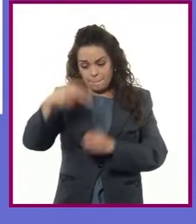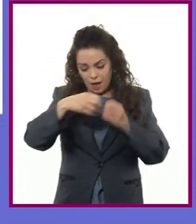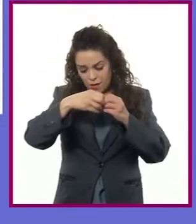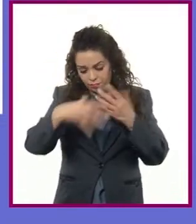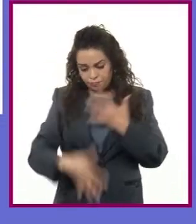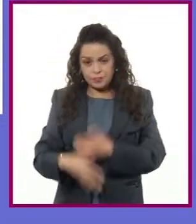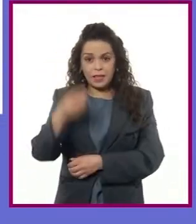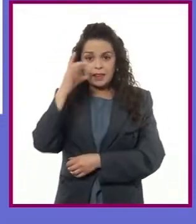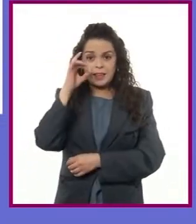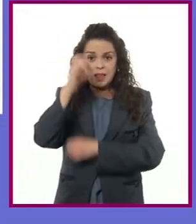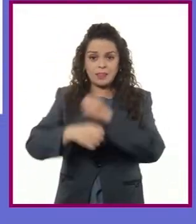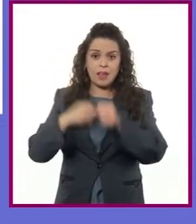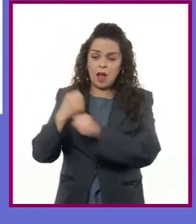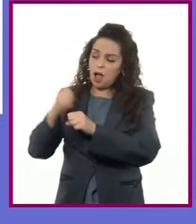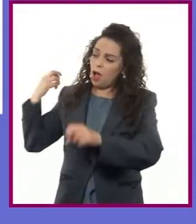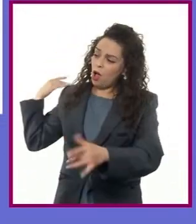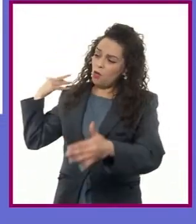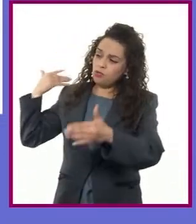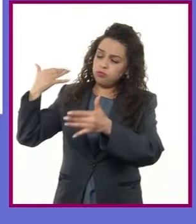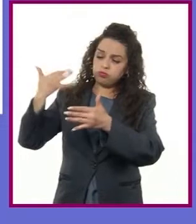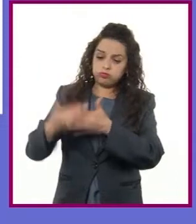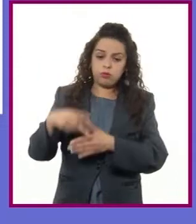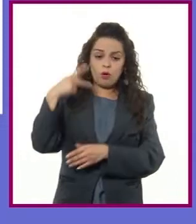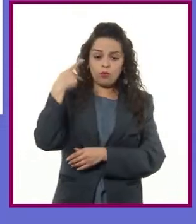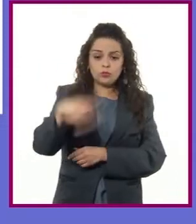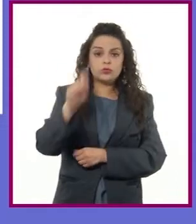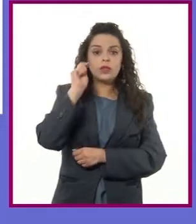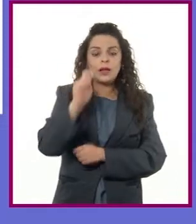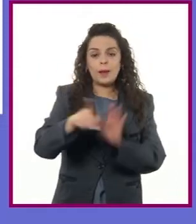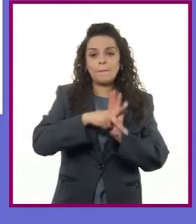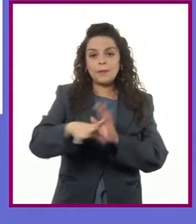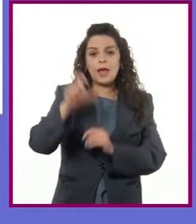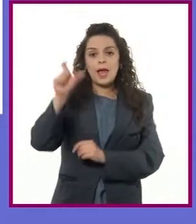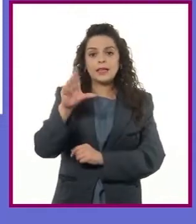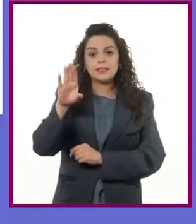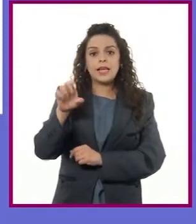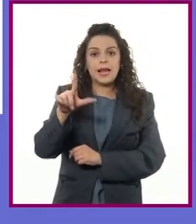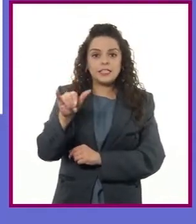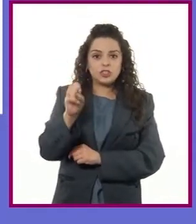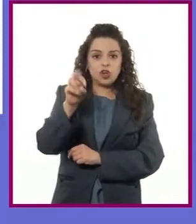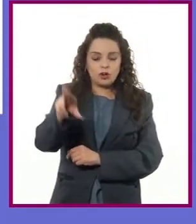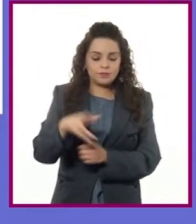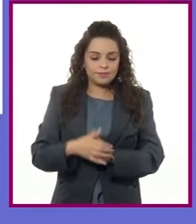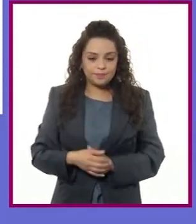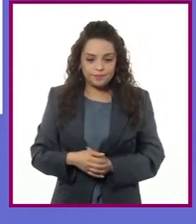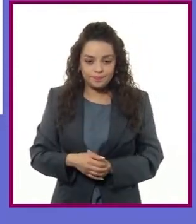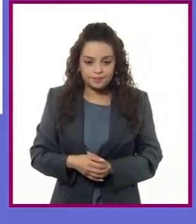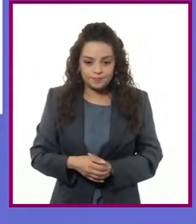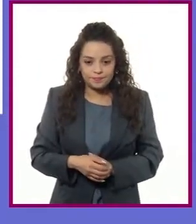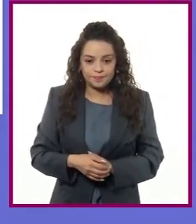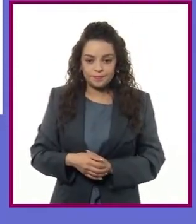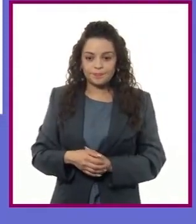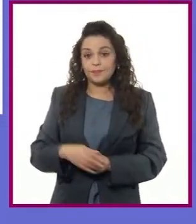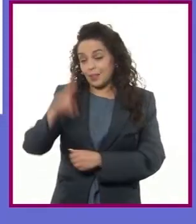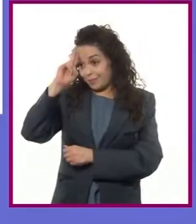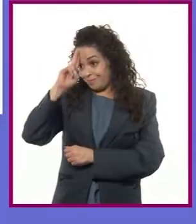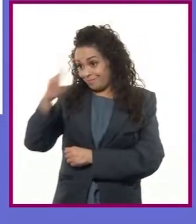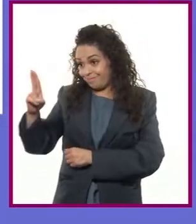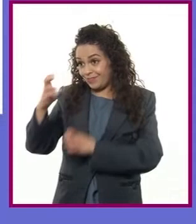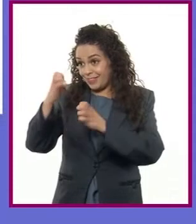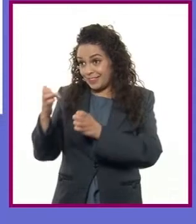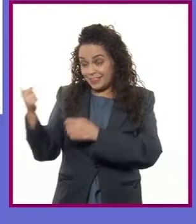30 años en su columna Multilibros del periódico Excelsior. Es un honor contar con su presencia.